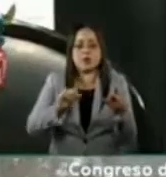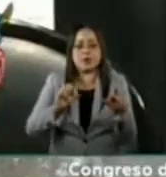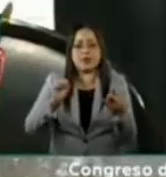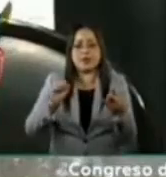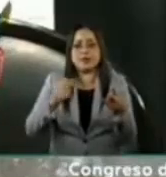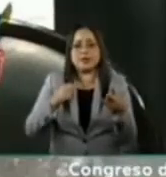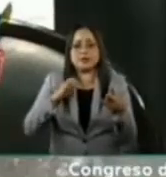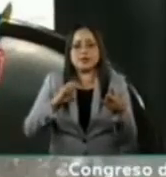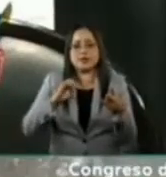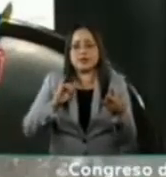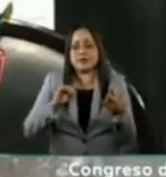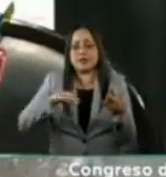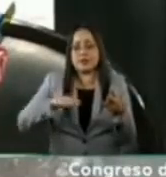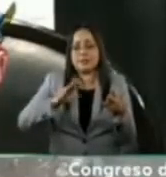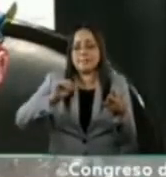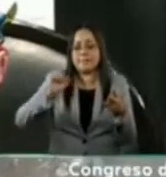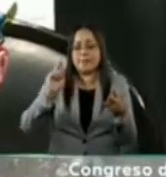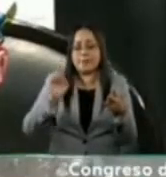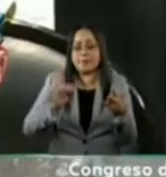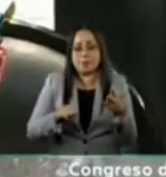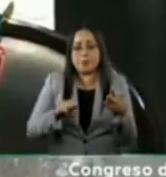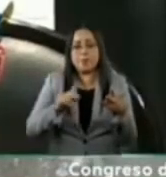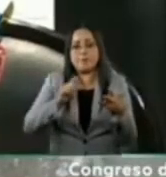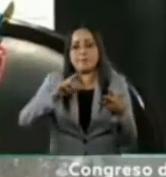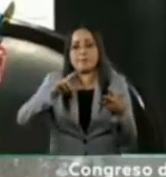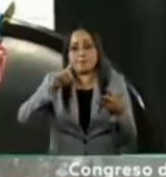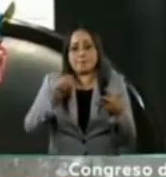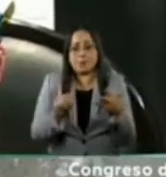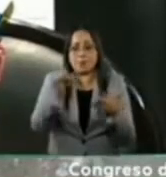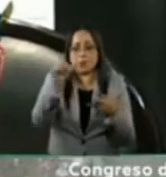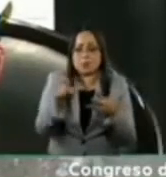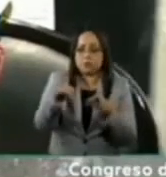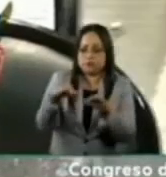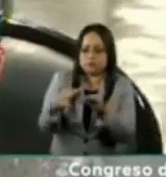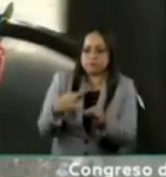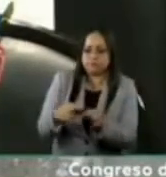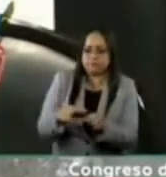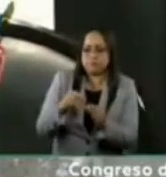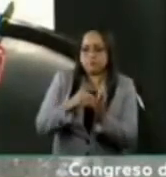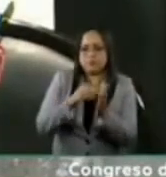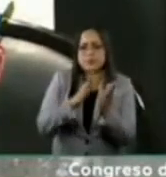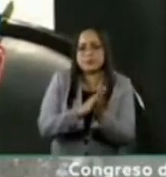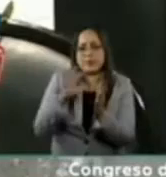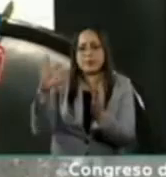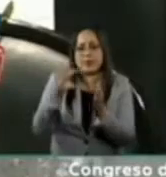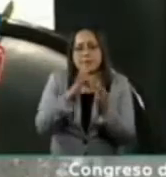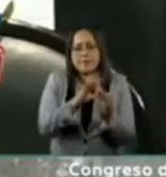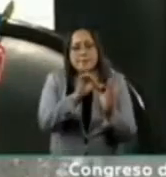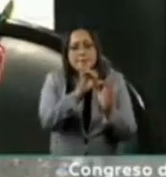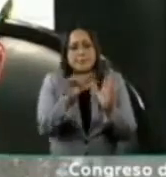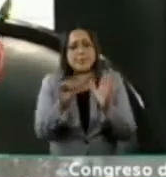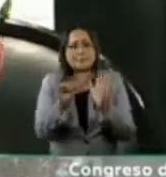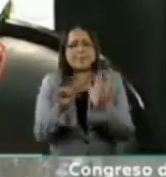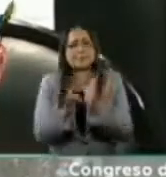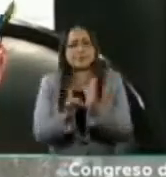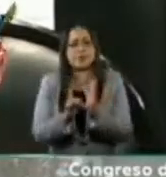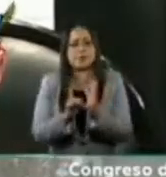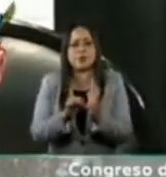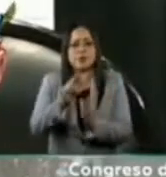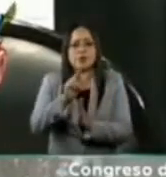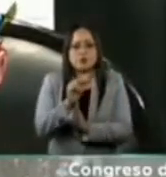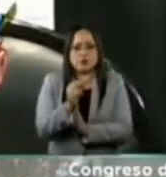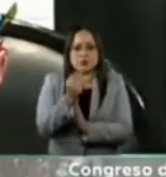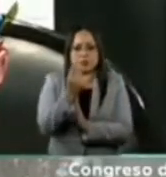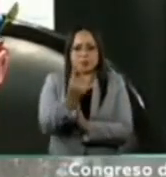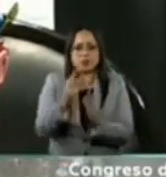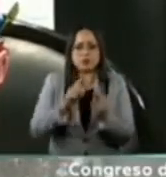sigan invitando a personajes como Emilio Azcárraga a este tipo de toma de protestas. La verdad es que, con mucho